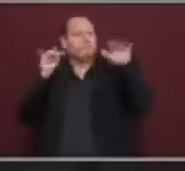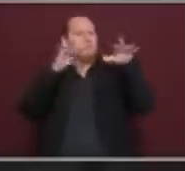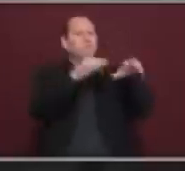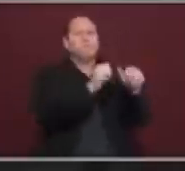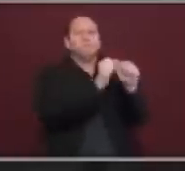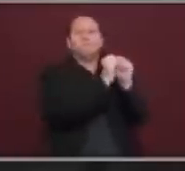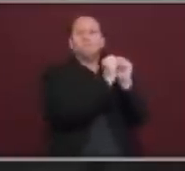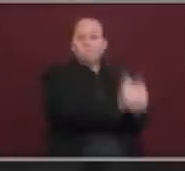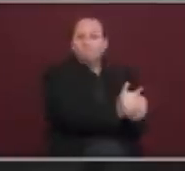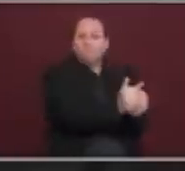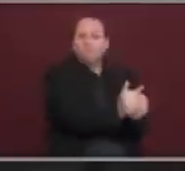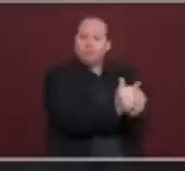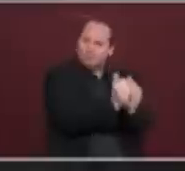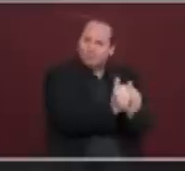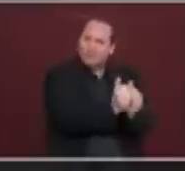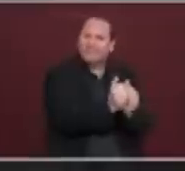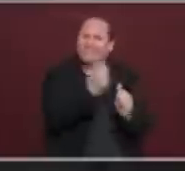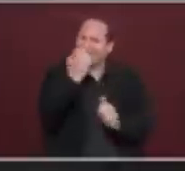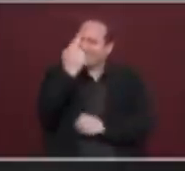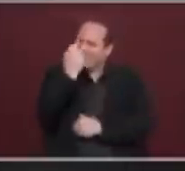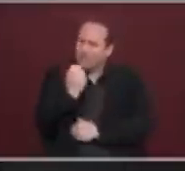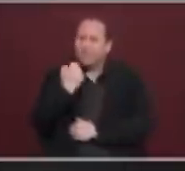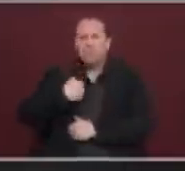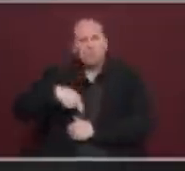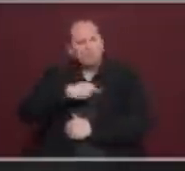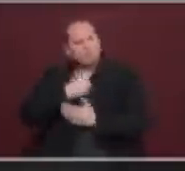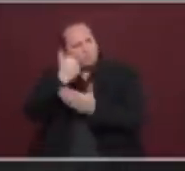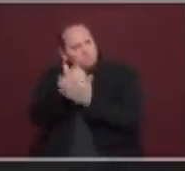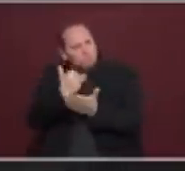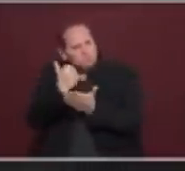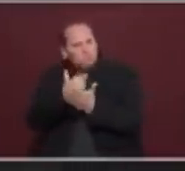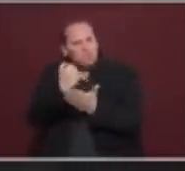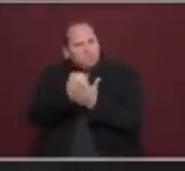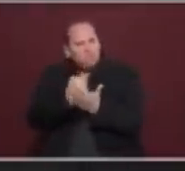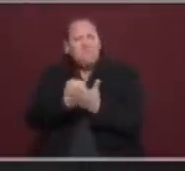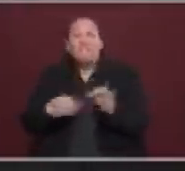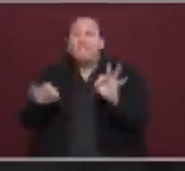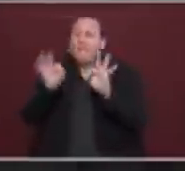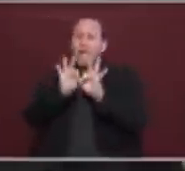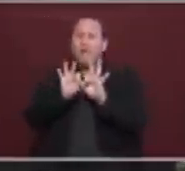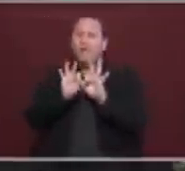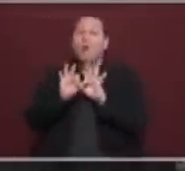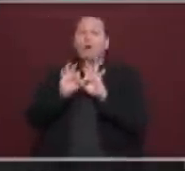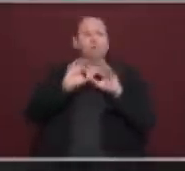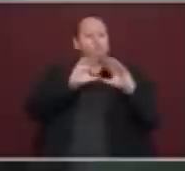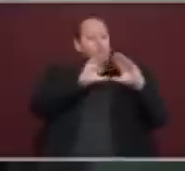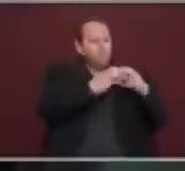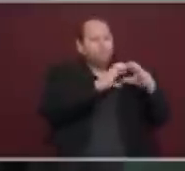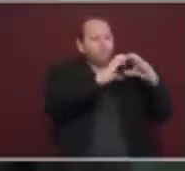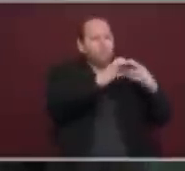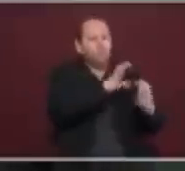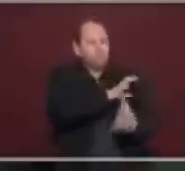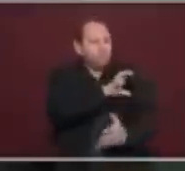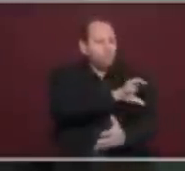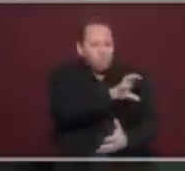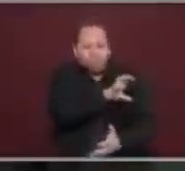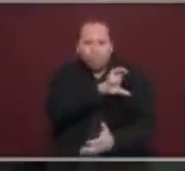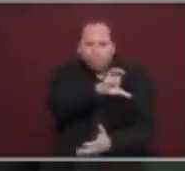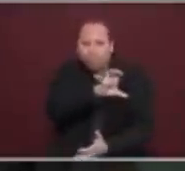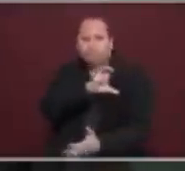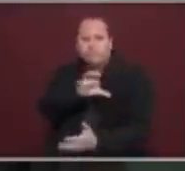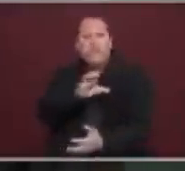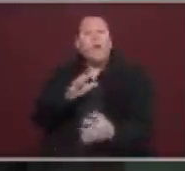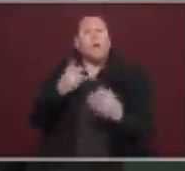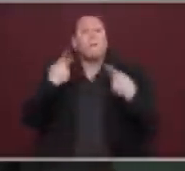permanente por eso la insistencia en fortalecer cada una de las regiones este personal es